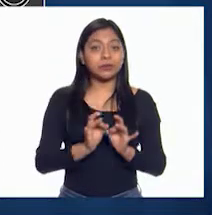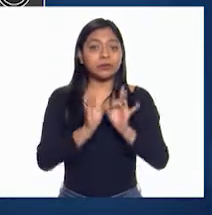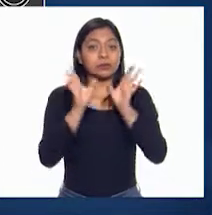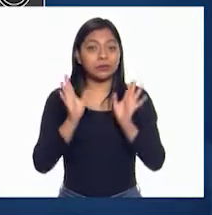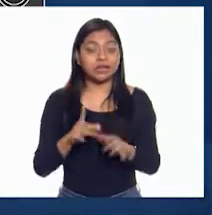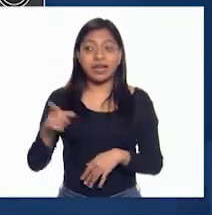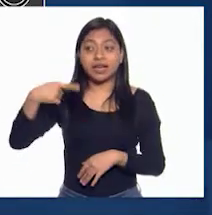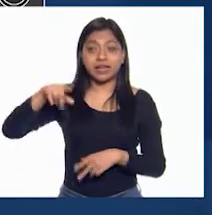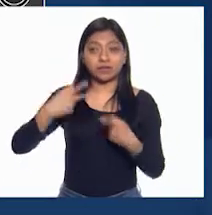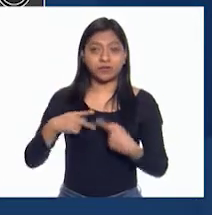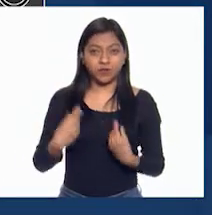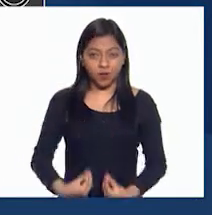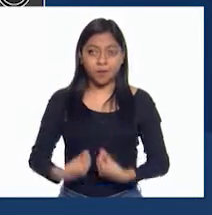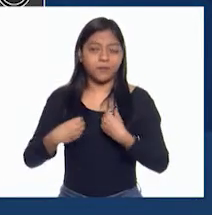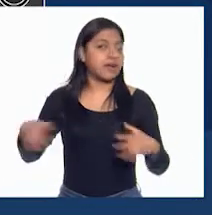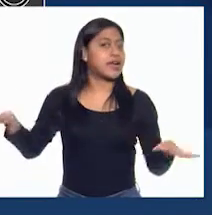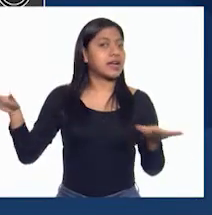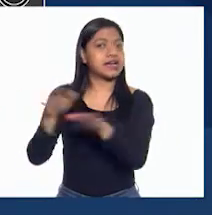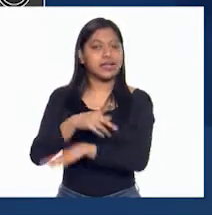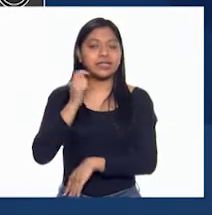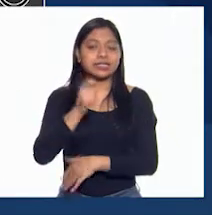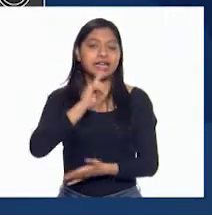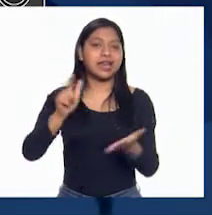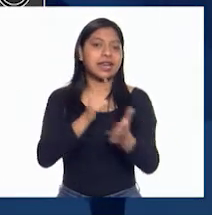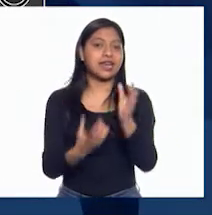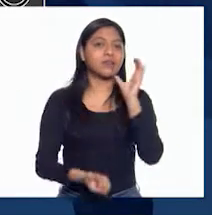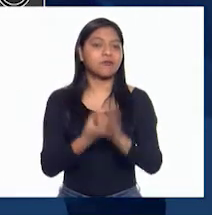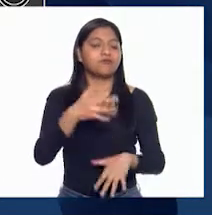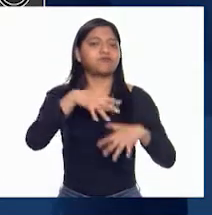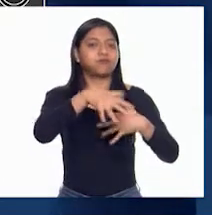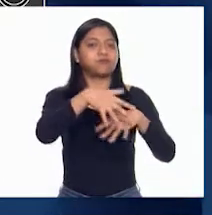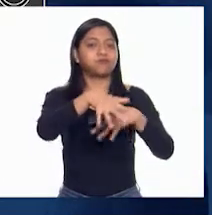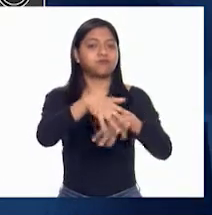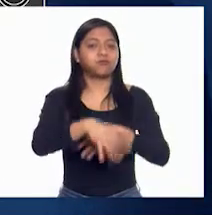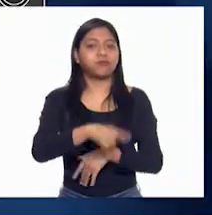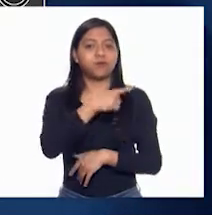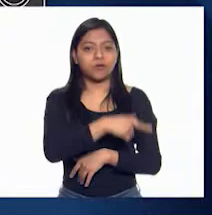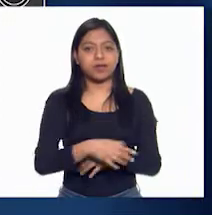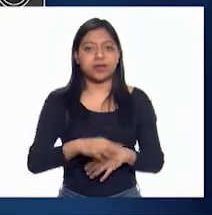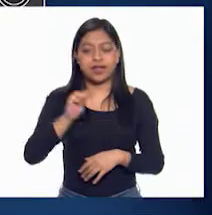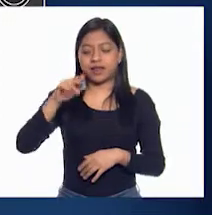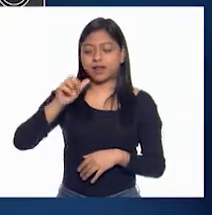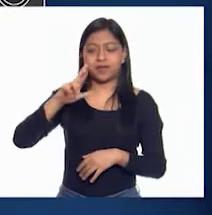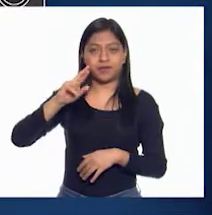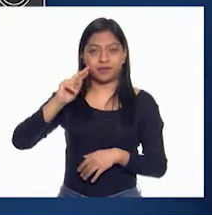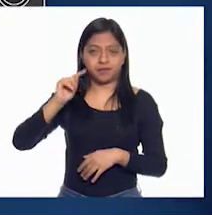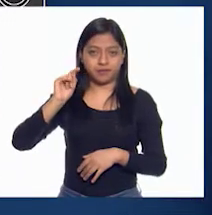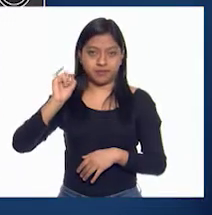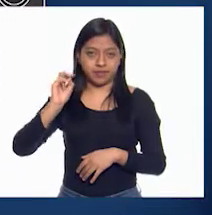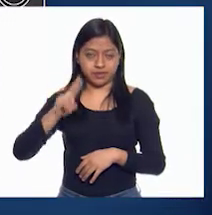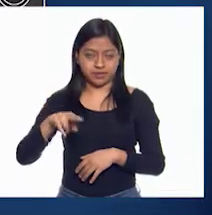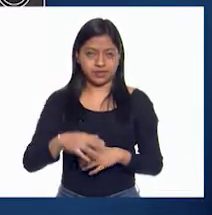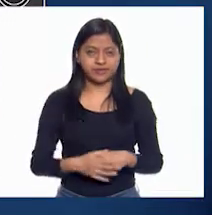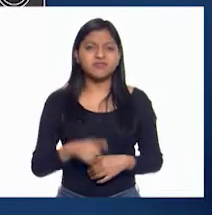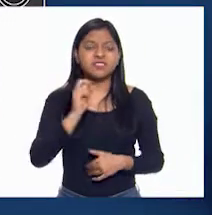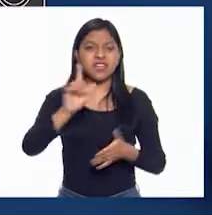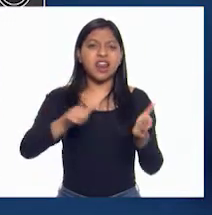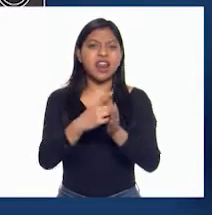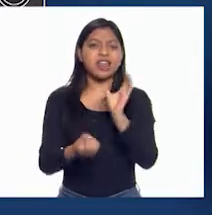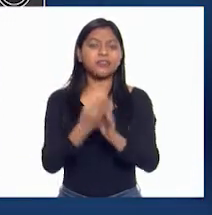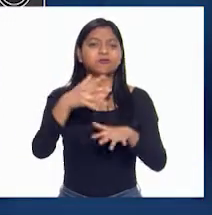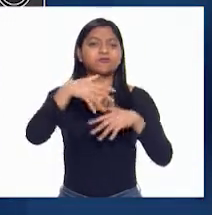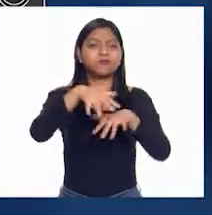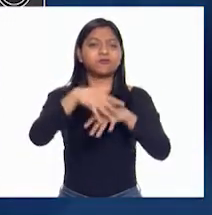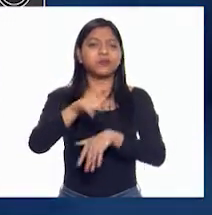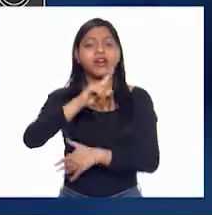sociedad de su tiempo. Se inicia la Reforma Protestante encabezada por el monje agustino Martín Lutero. La Reforma Protestante se